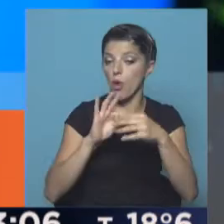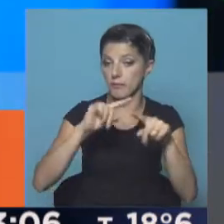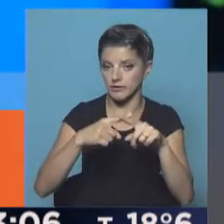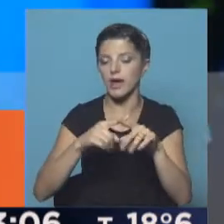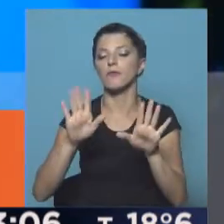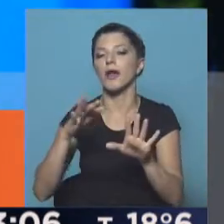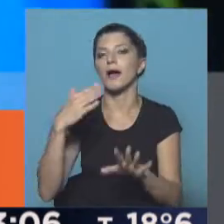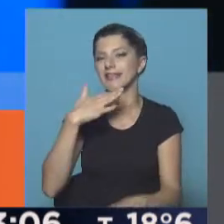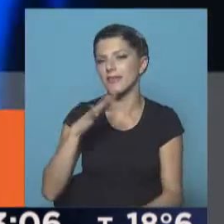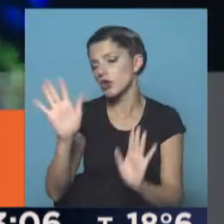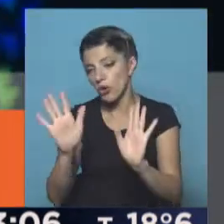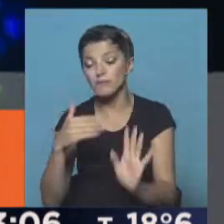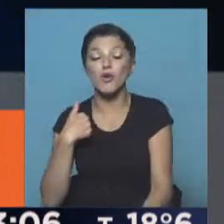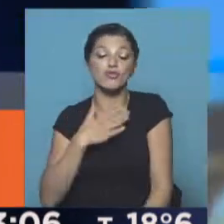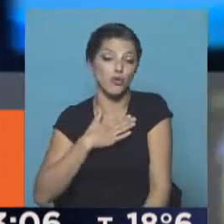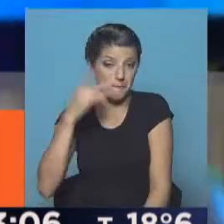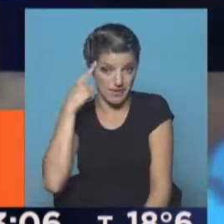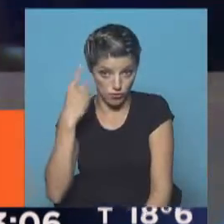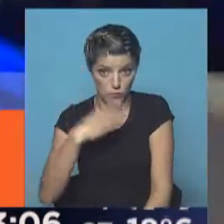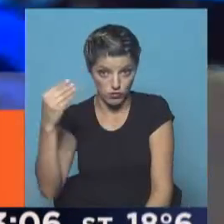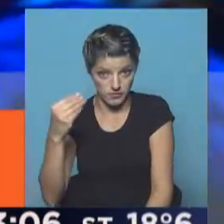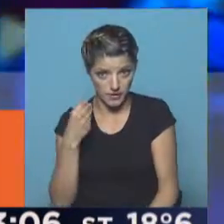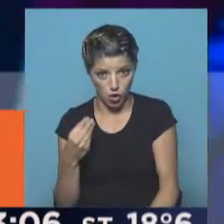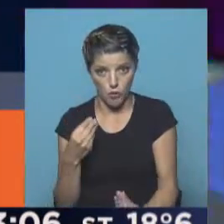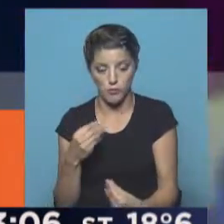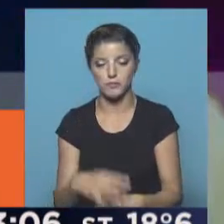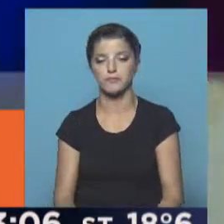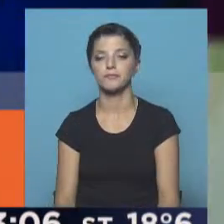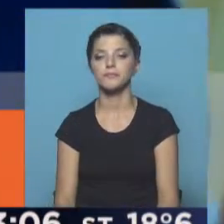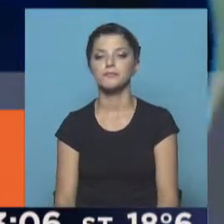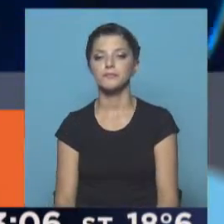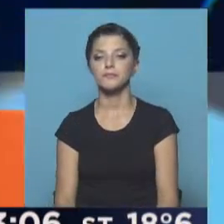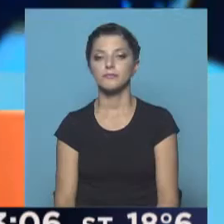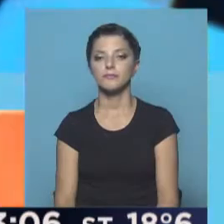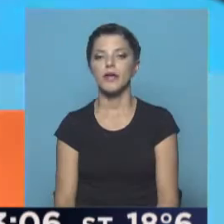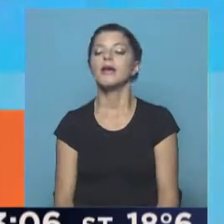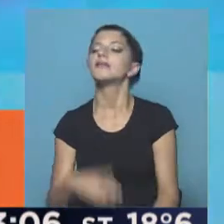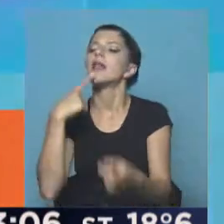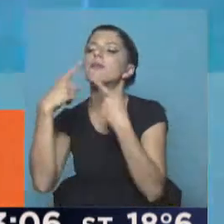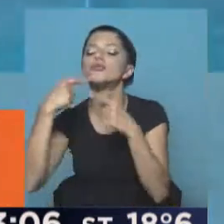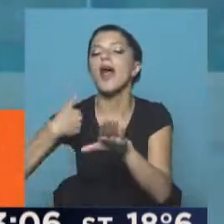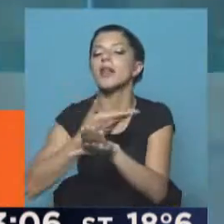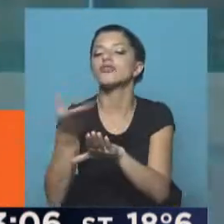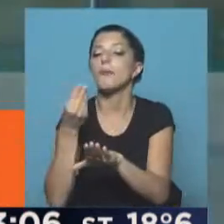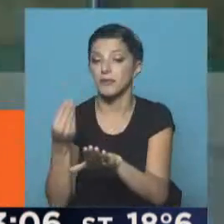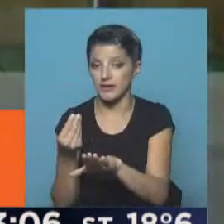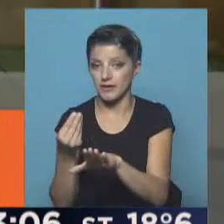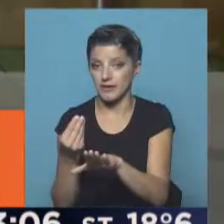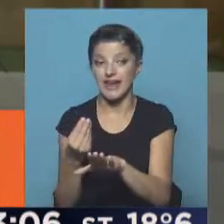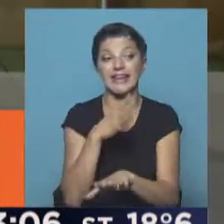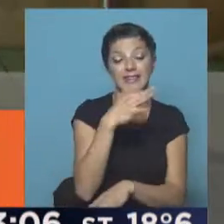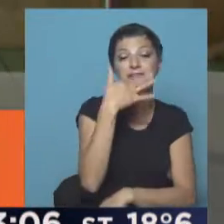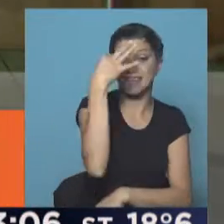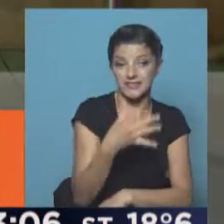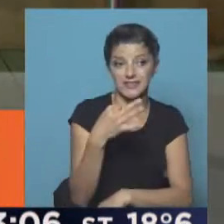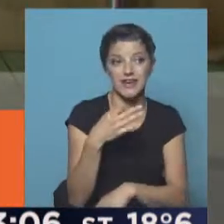lo que yo creo que ocurre muchas veces, es que las cosas se someten a plebiscitos porque quienes están encargados de decidirlas no pueden ponerse de acuerdo